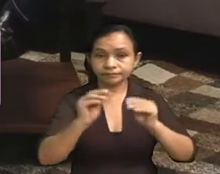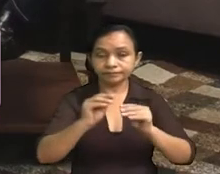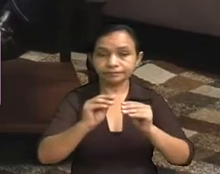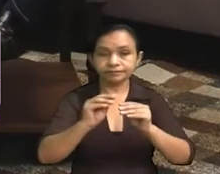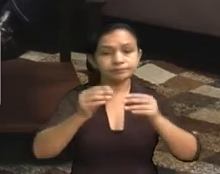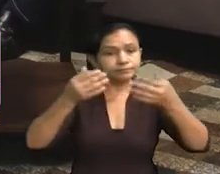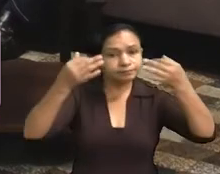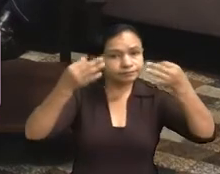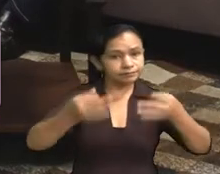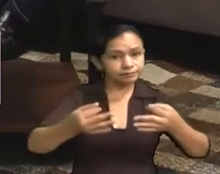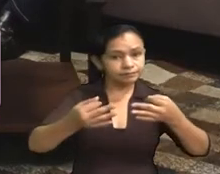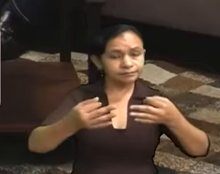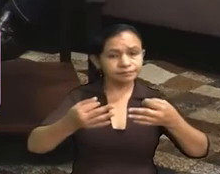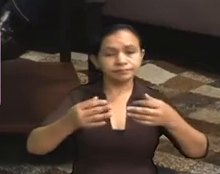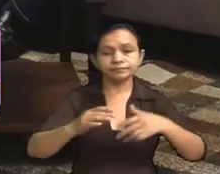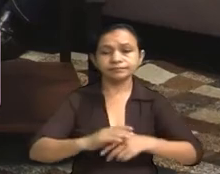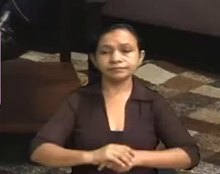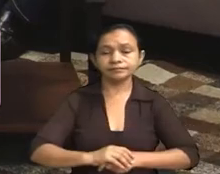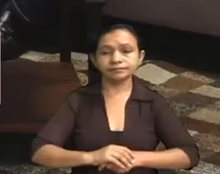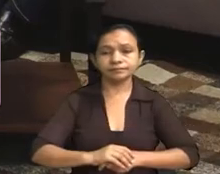la estabilidad,